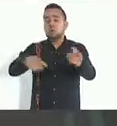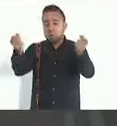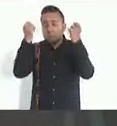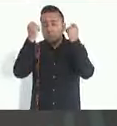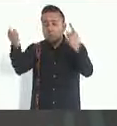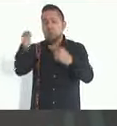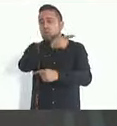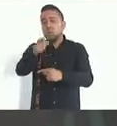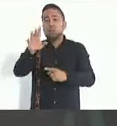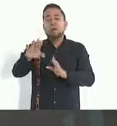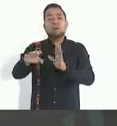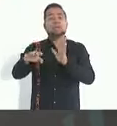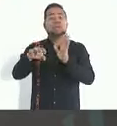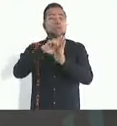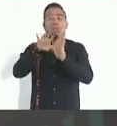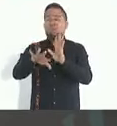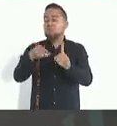ejemplo.